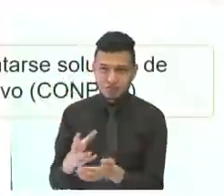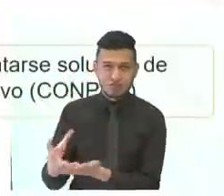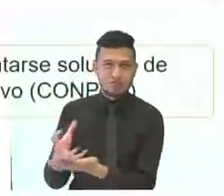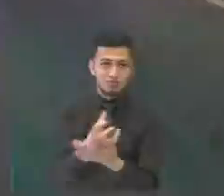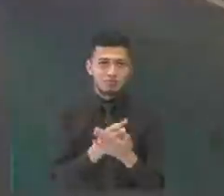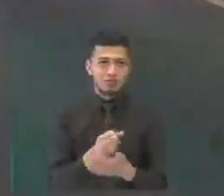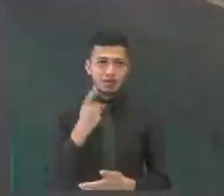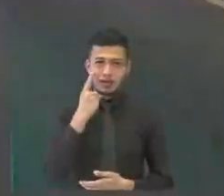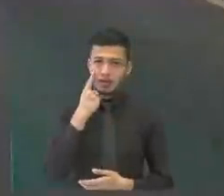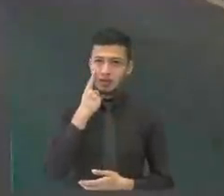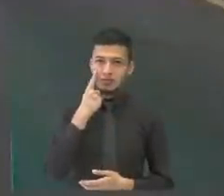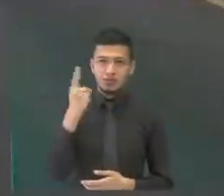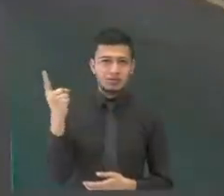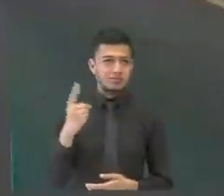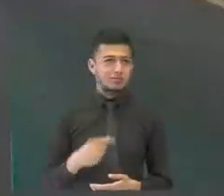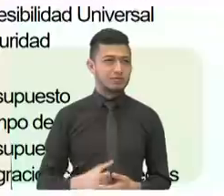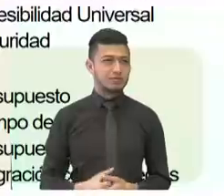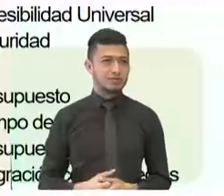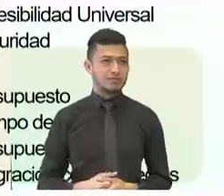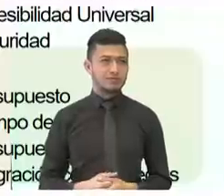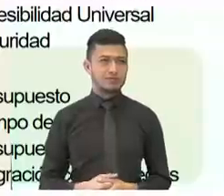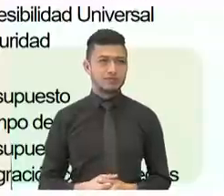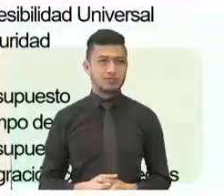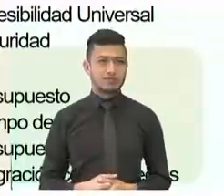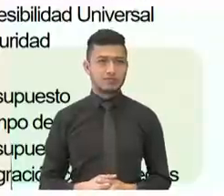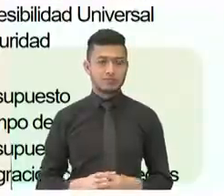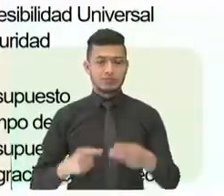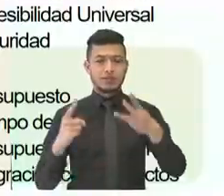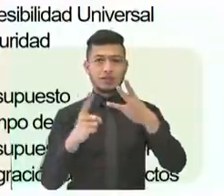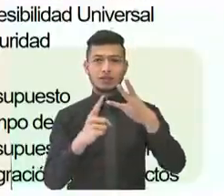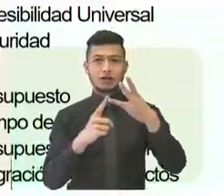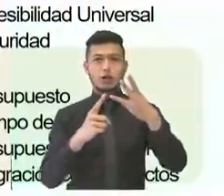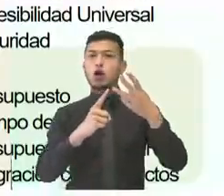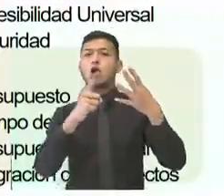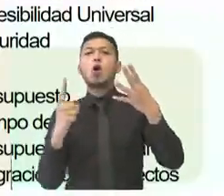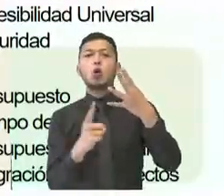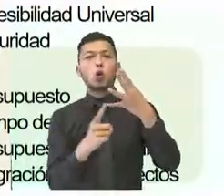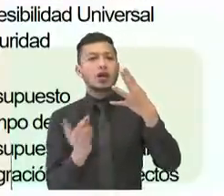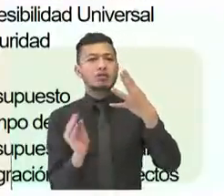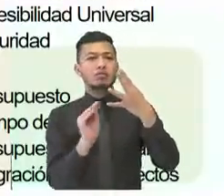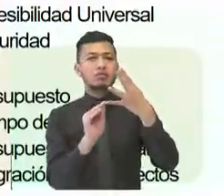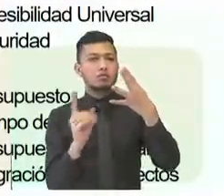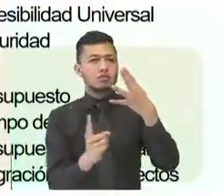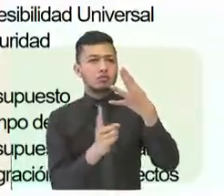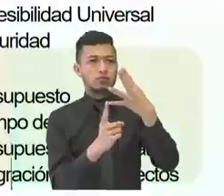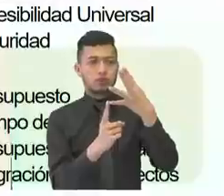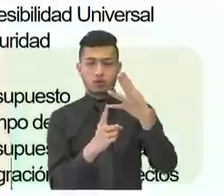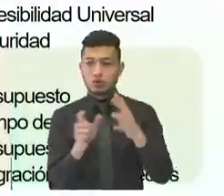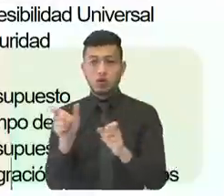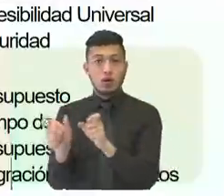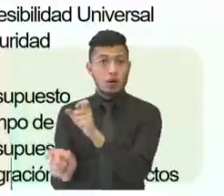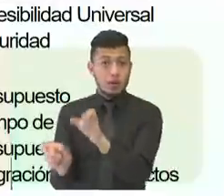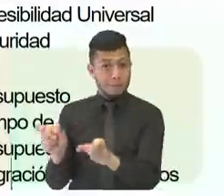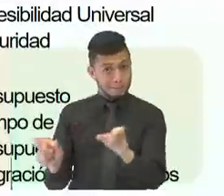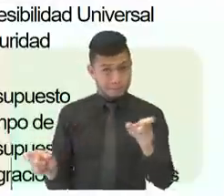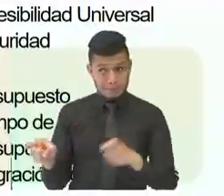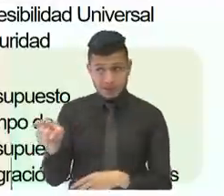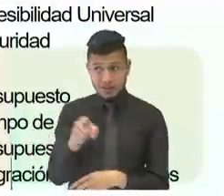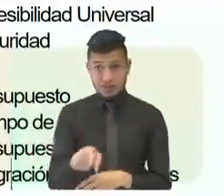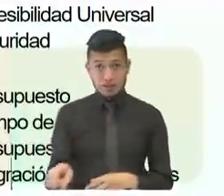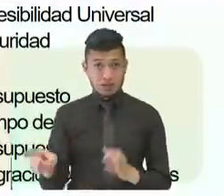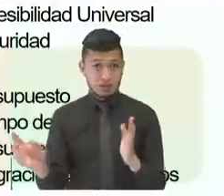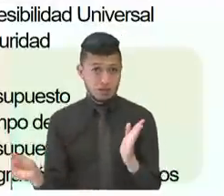perdón, un cuarto criterio, que es, no lo puso la gente, pero a nosotros que nos